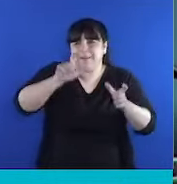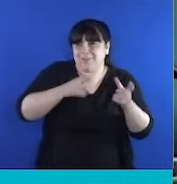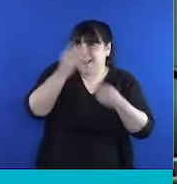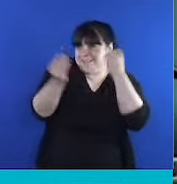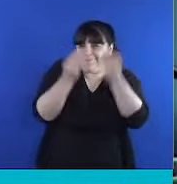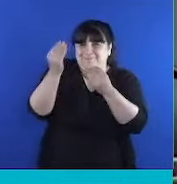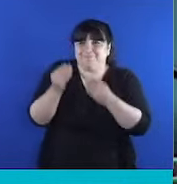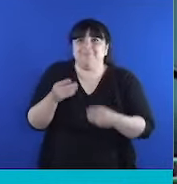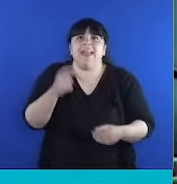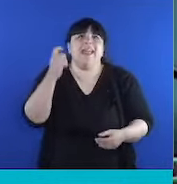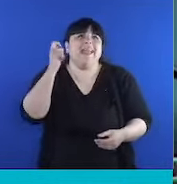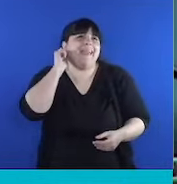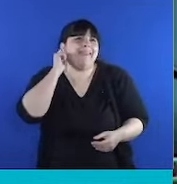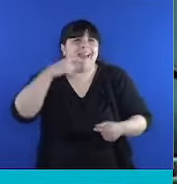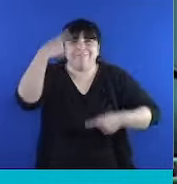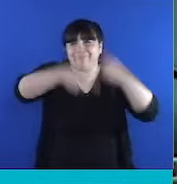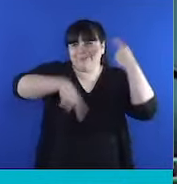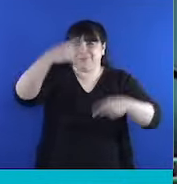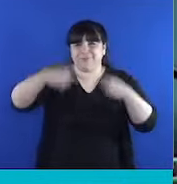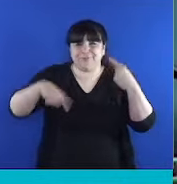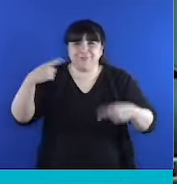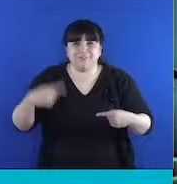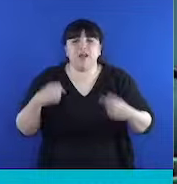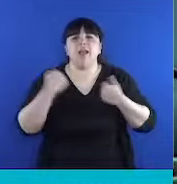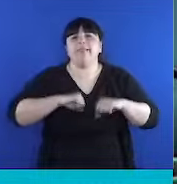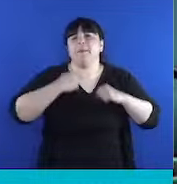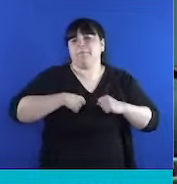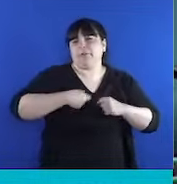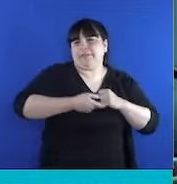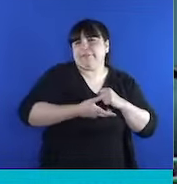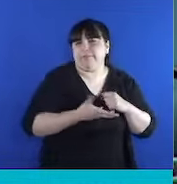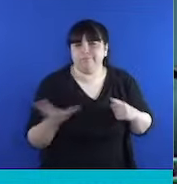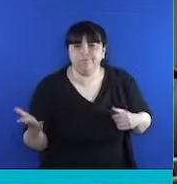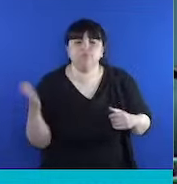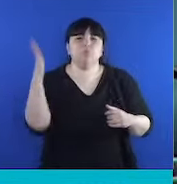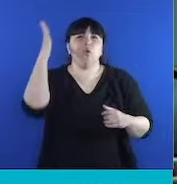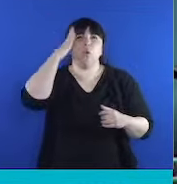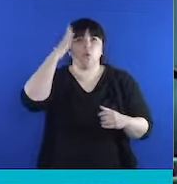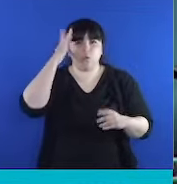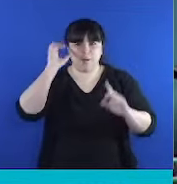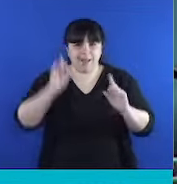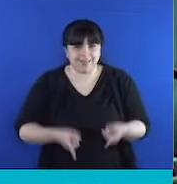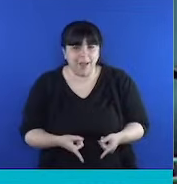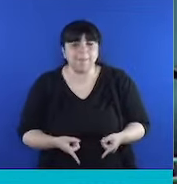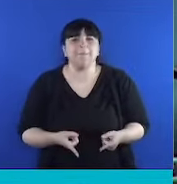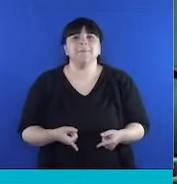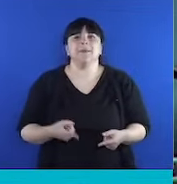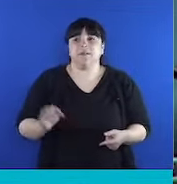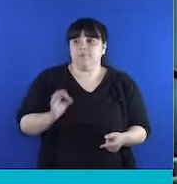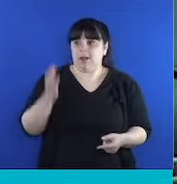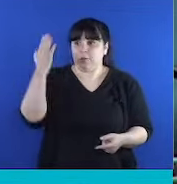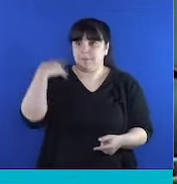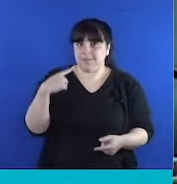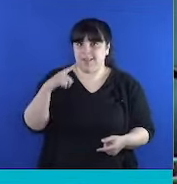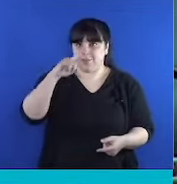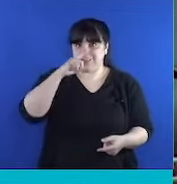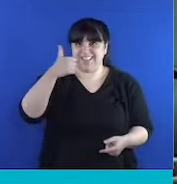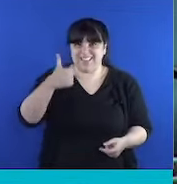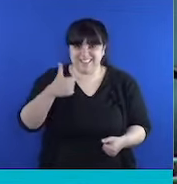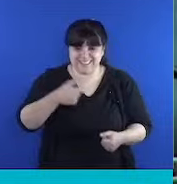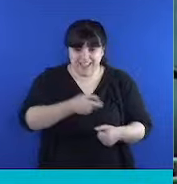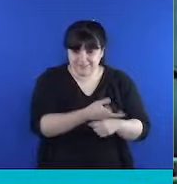de las diferentes edades, en disciplinas deportivas, en disciplinas culturales. El año pasado hubo 76